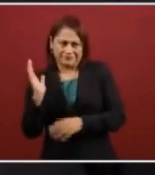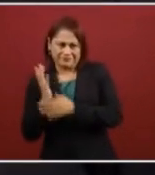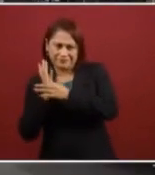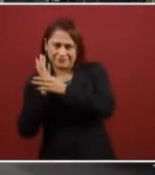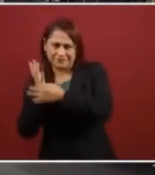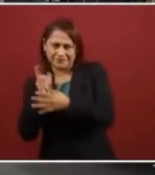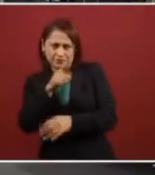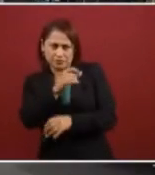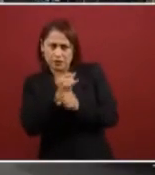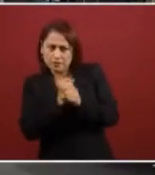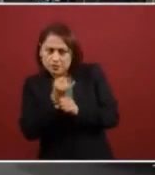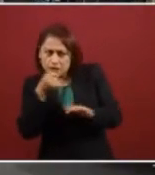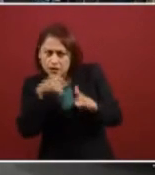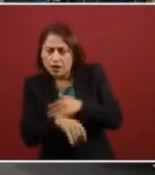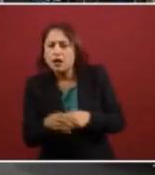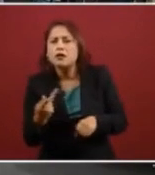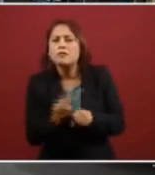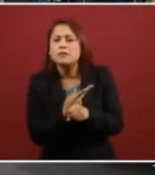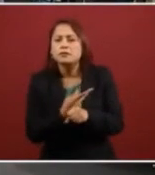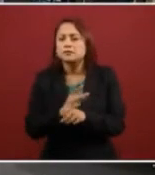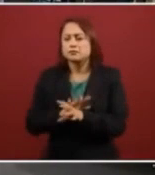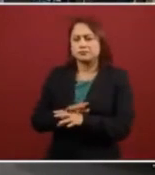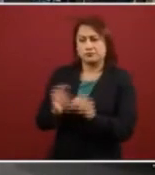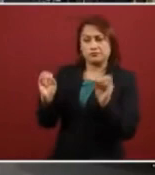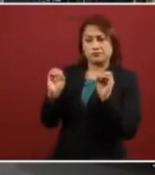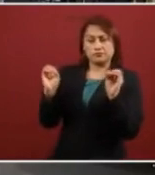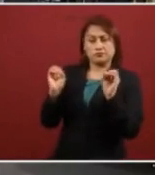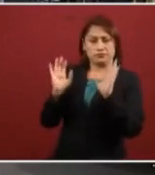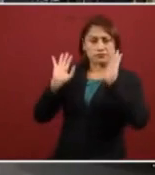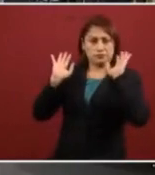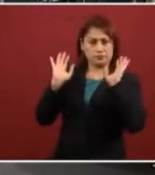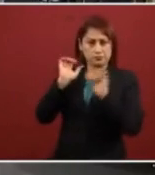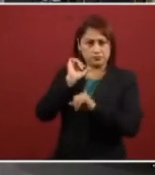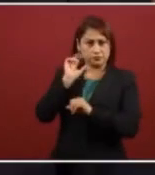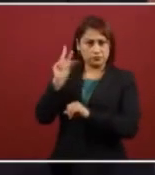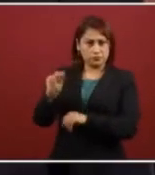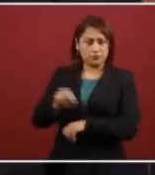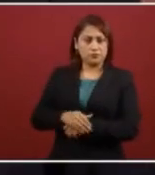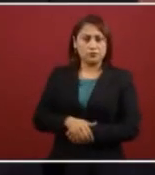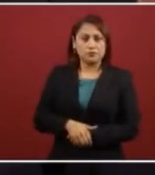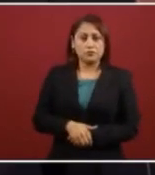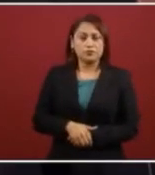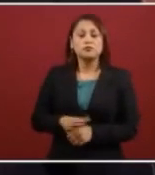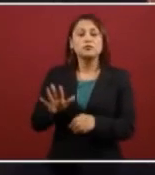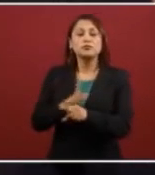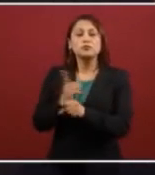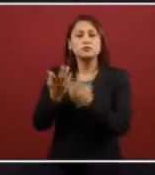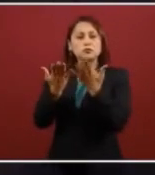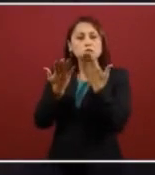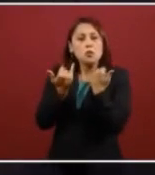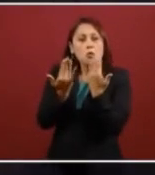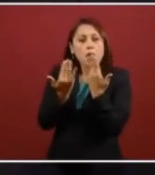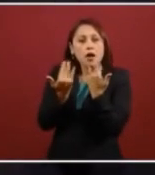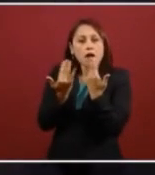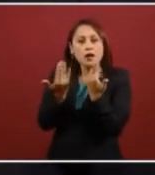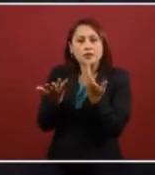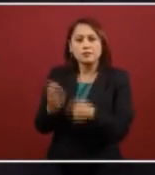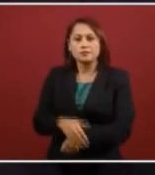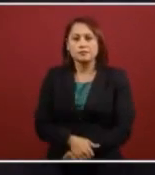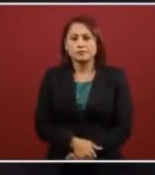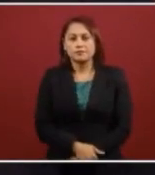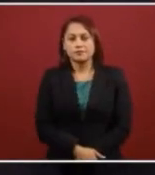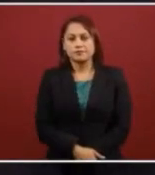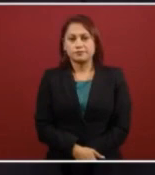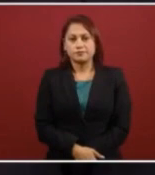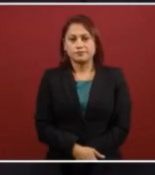interna? No, no, no porque no existe. It does not exist.